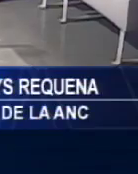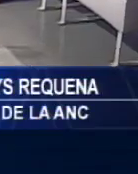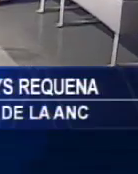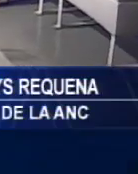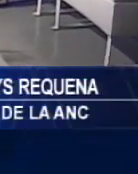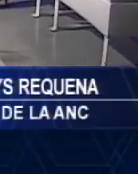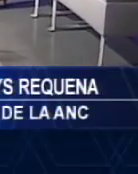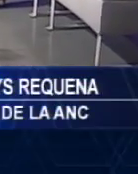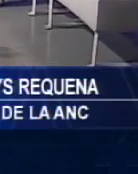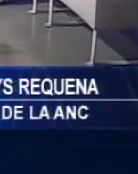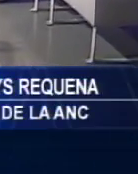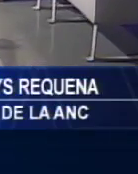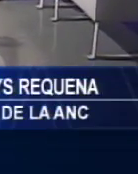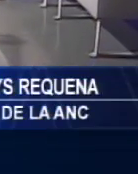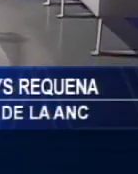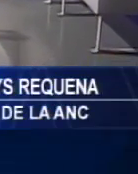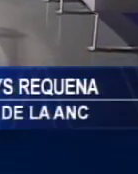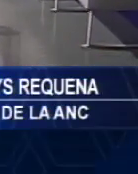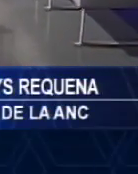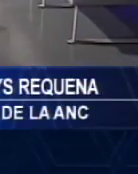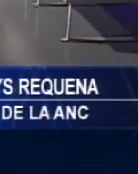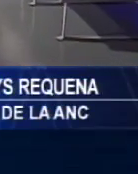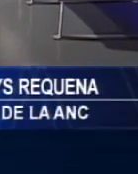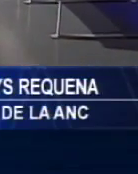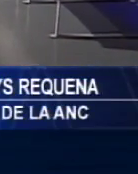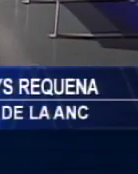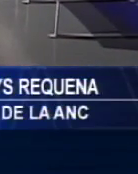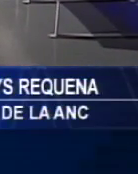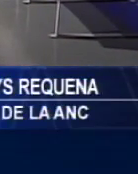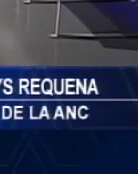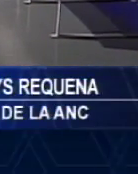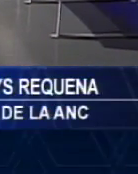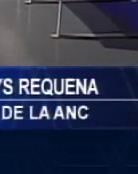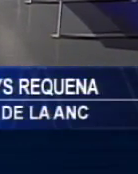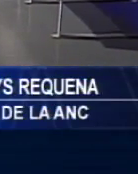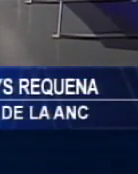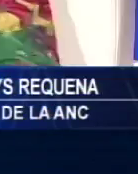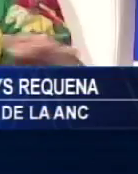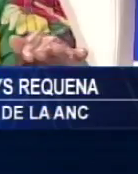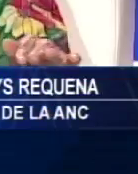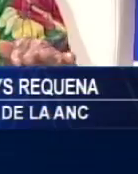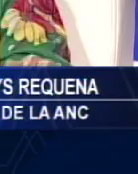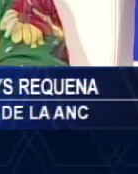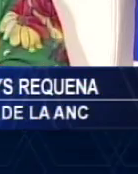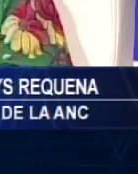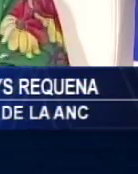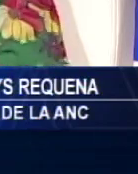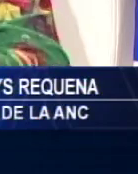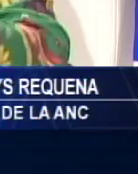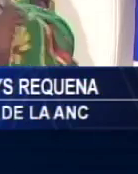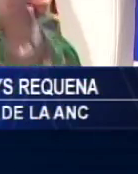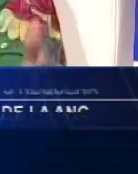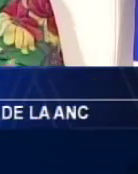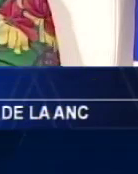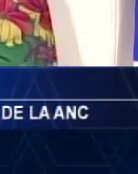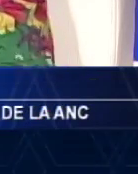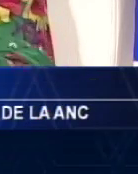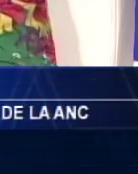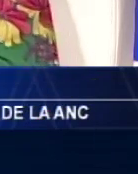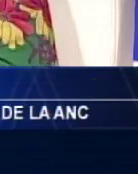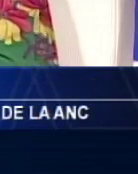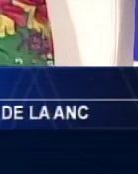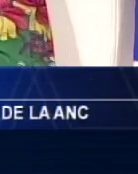de todos los actores en esta jornada electoral que crean en la ruta democrática. Las condiciones están dadas, está el